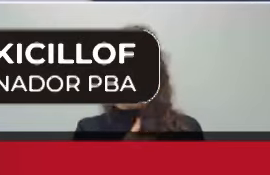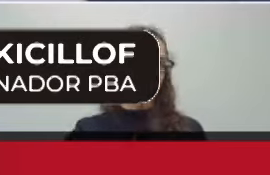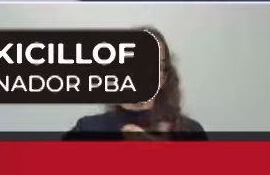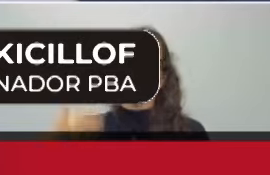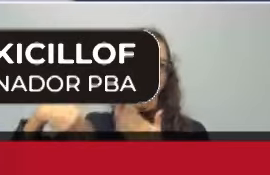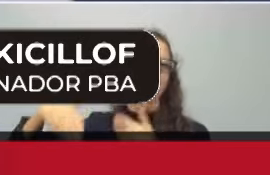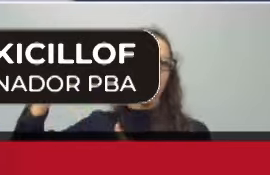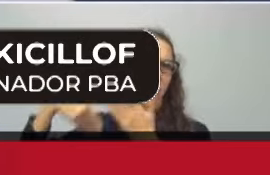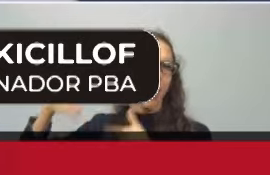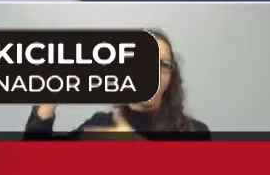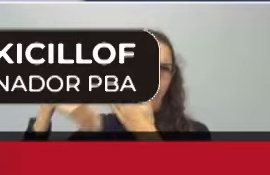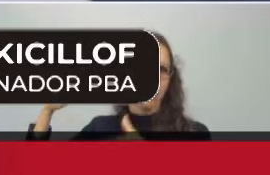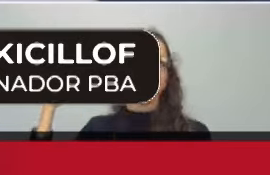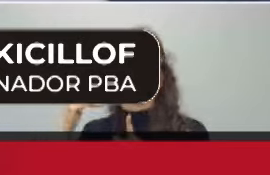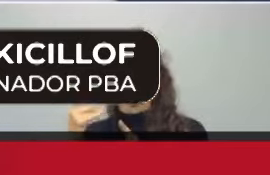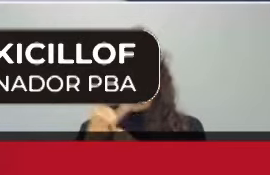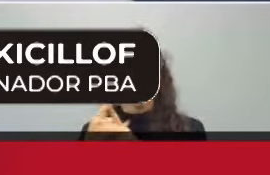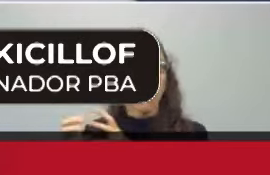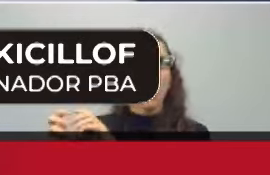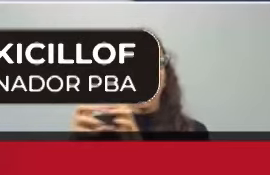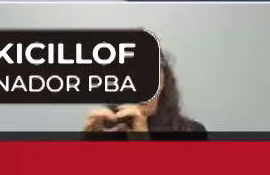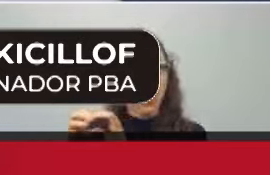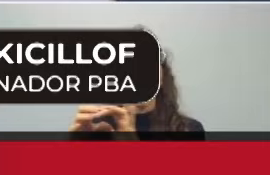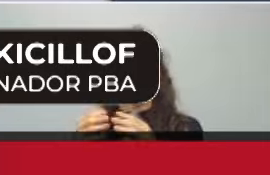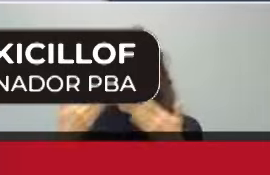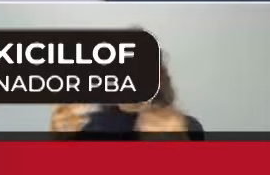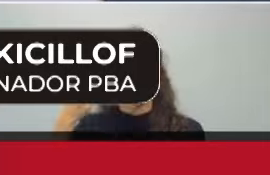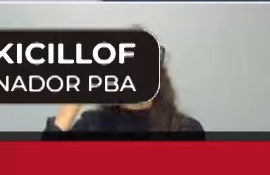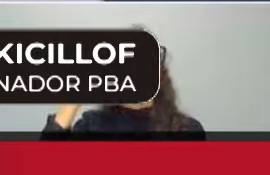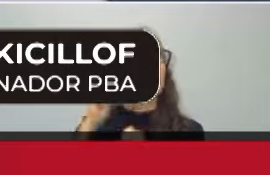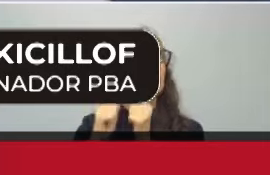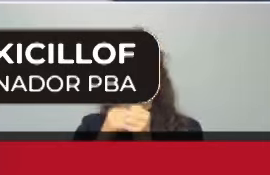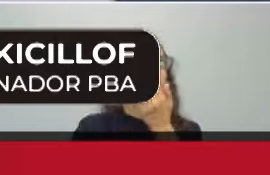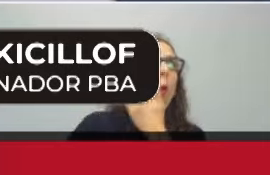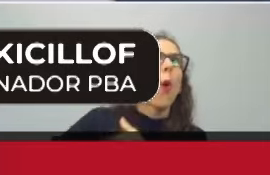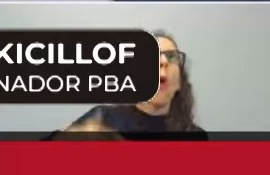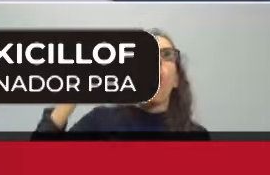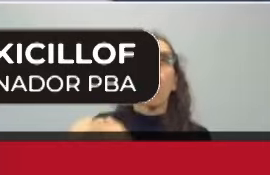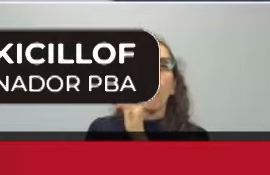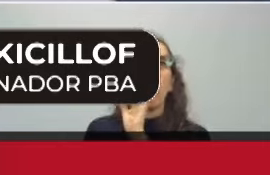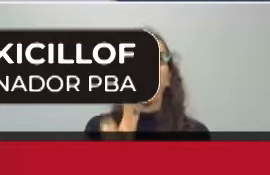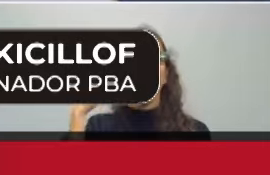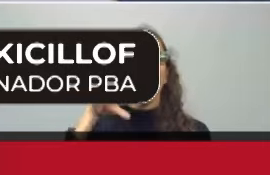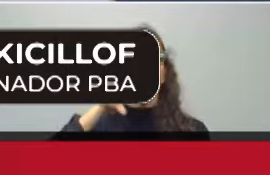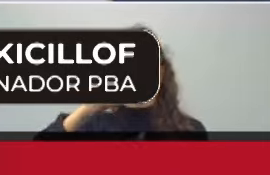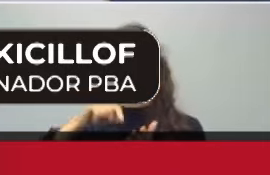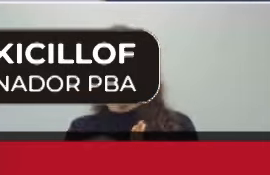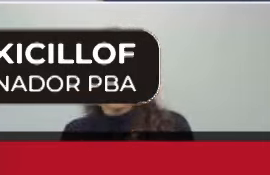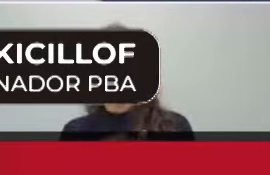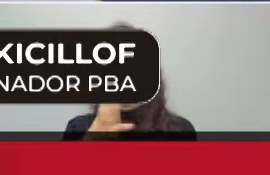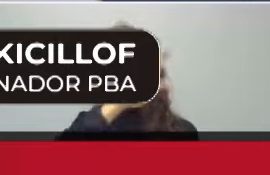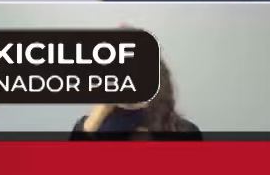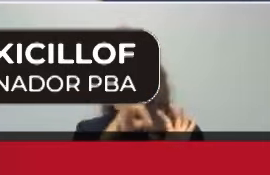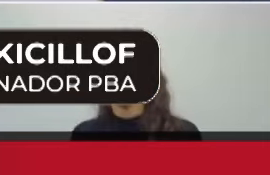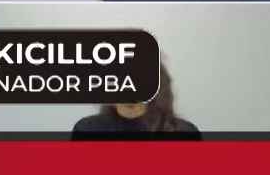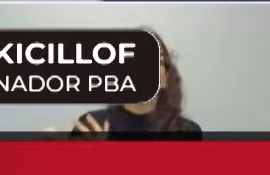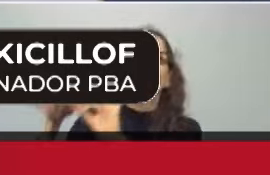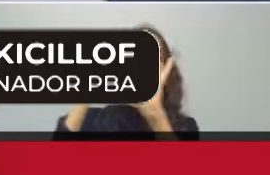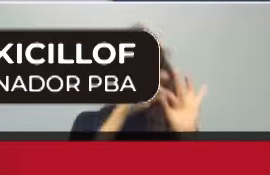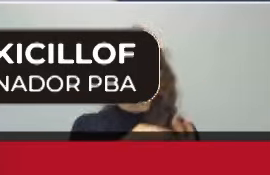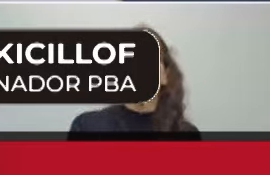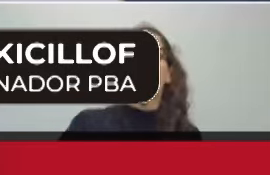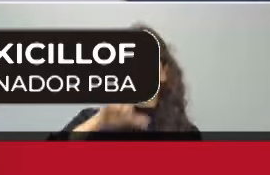Uno podría remontarse casi al comienzo de la historia de la provincia y de la unidad nacional, y